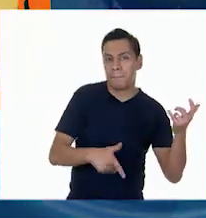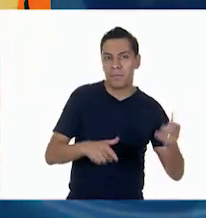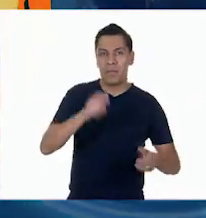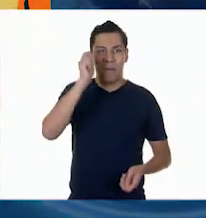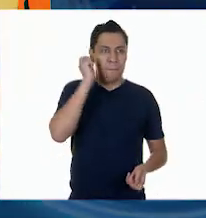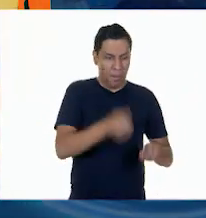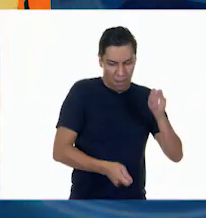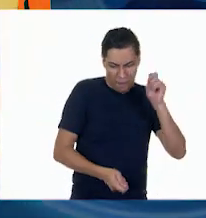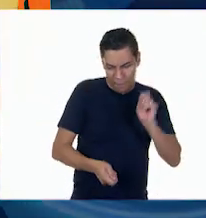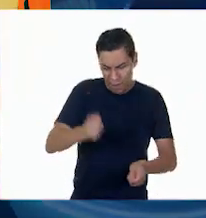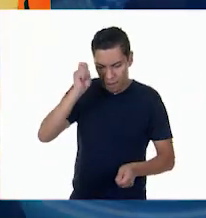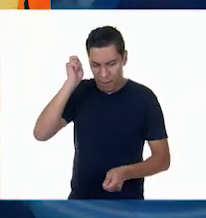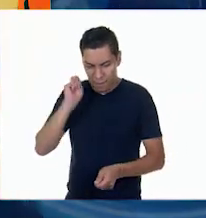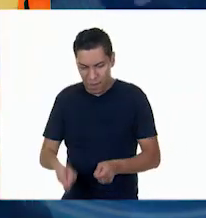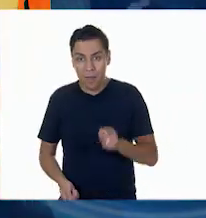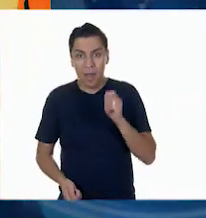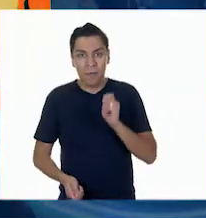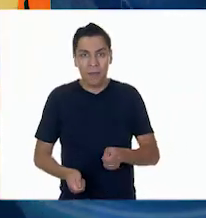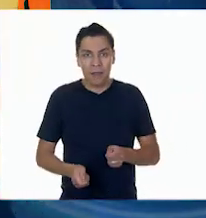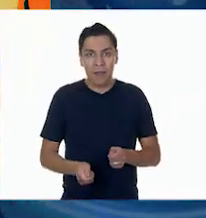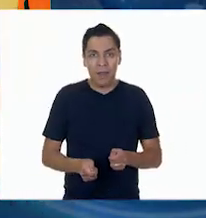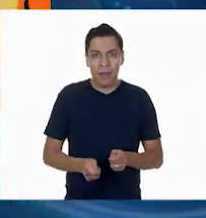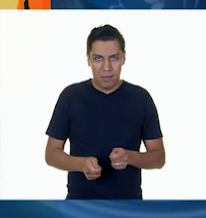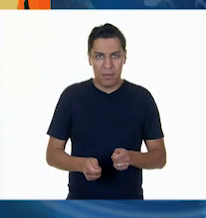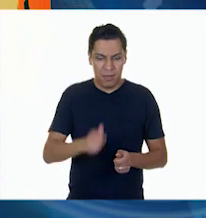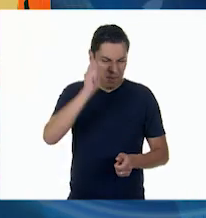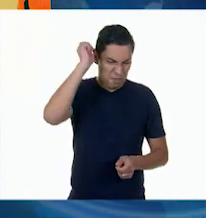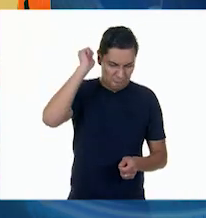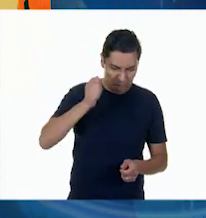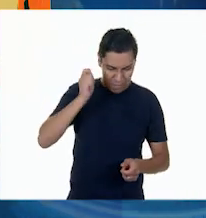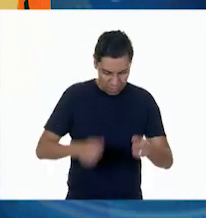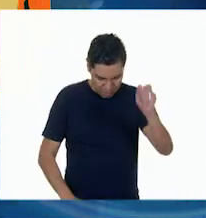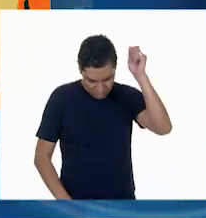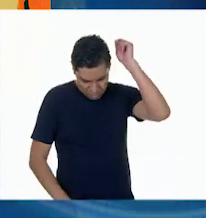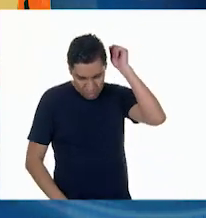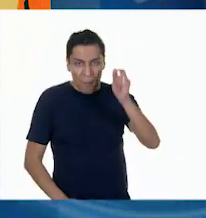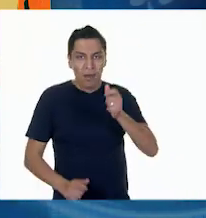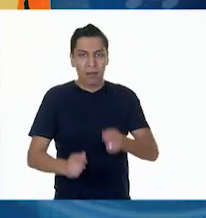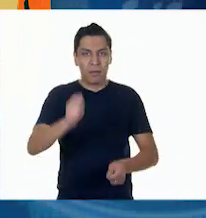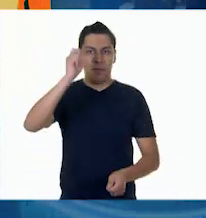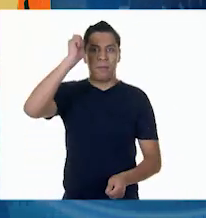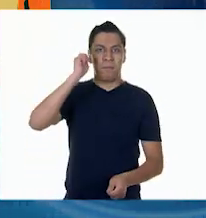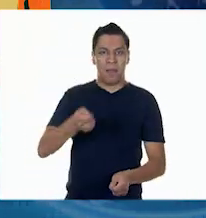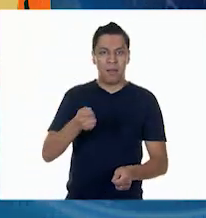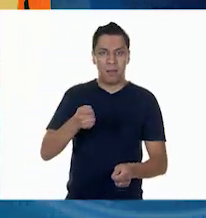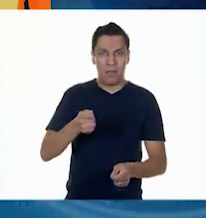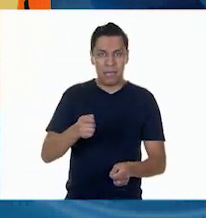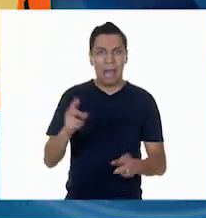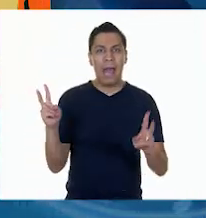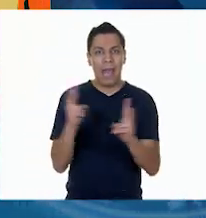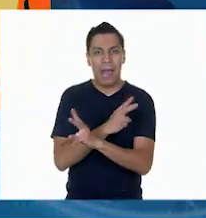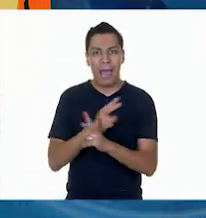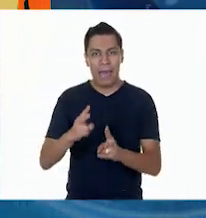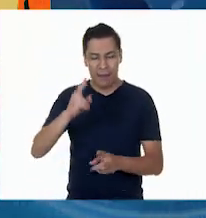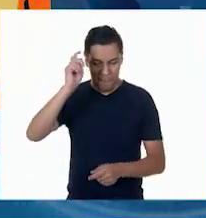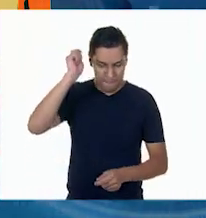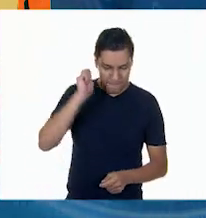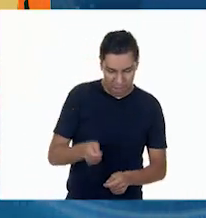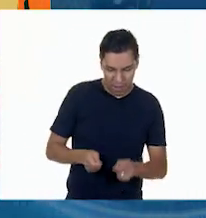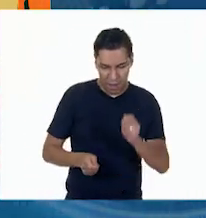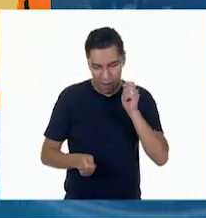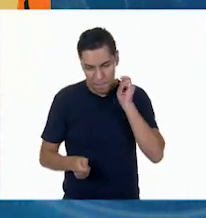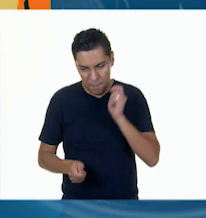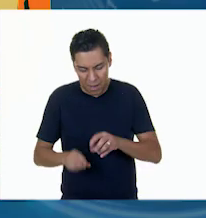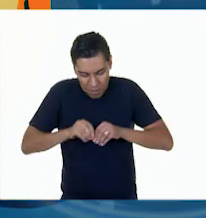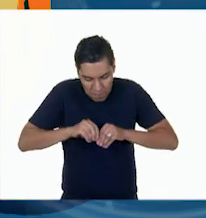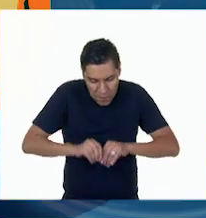que hacen es pegarle al aire, pegarle a una estructura y esa estructura empuja el aire. Ahora, ¿cómo